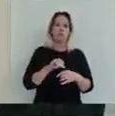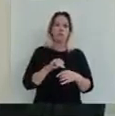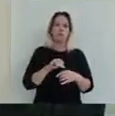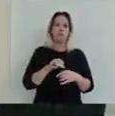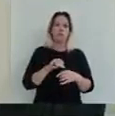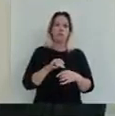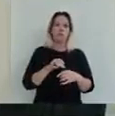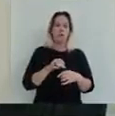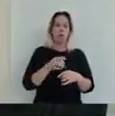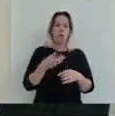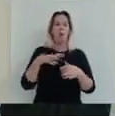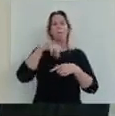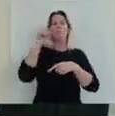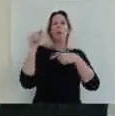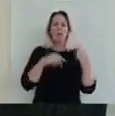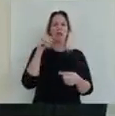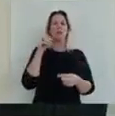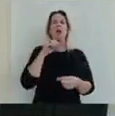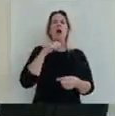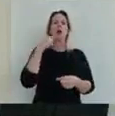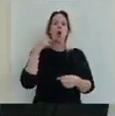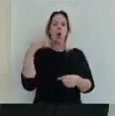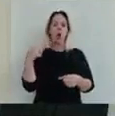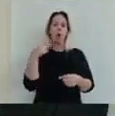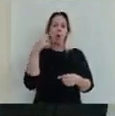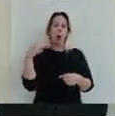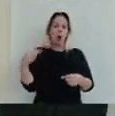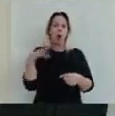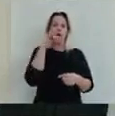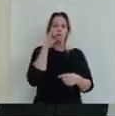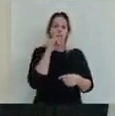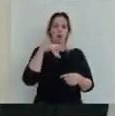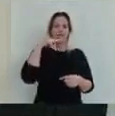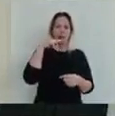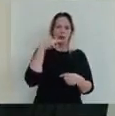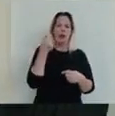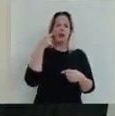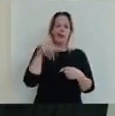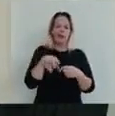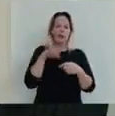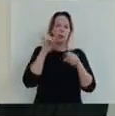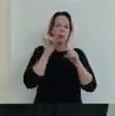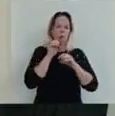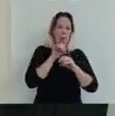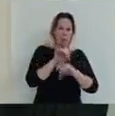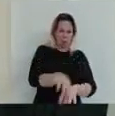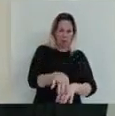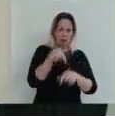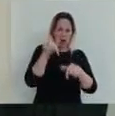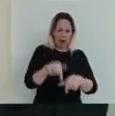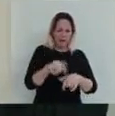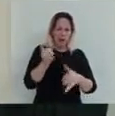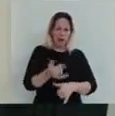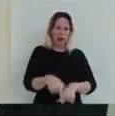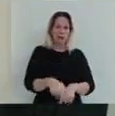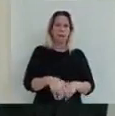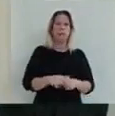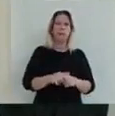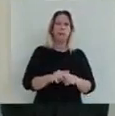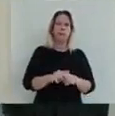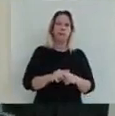algas verdes azules, digamos, poseen características propias de bacterias y de algas, y que cuando se da